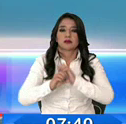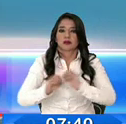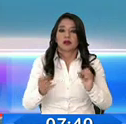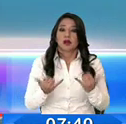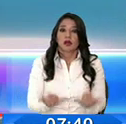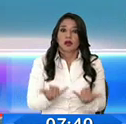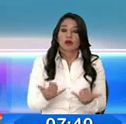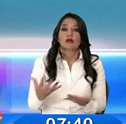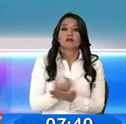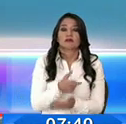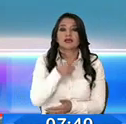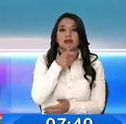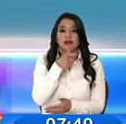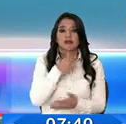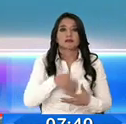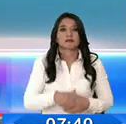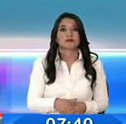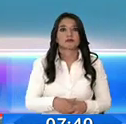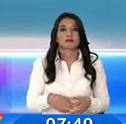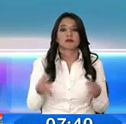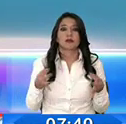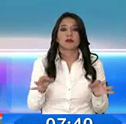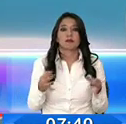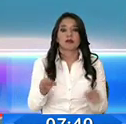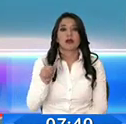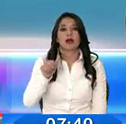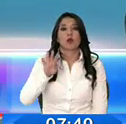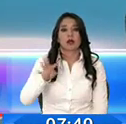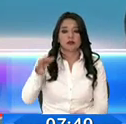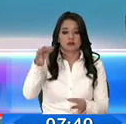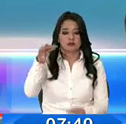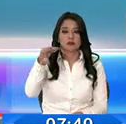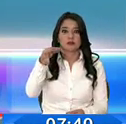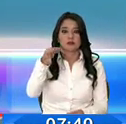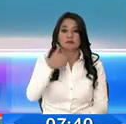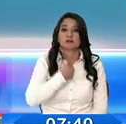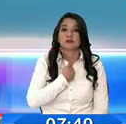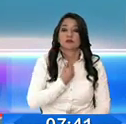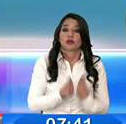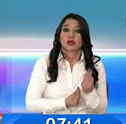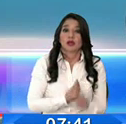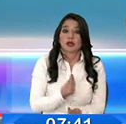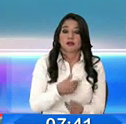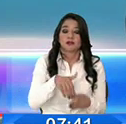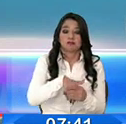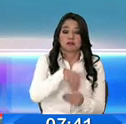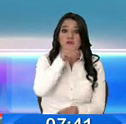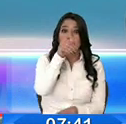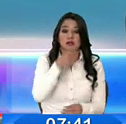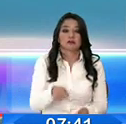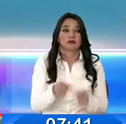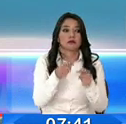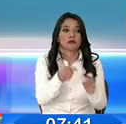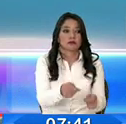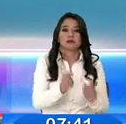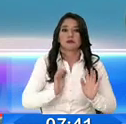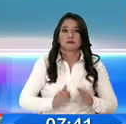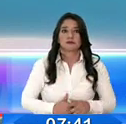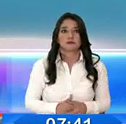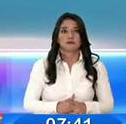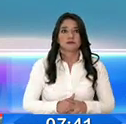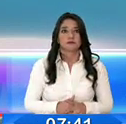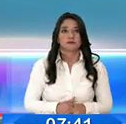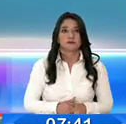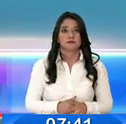los grandes ganadores son las importaciones del papel a4 que nos toca a nosotros imprimir y entregarlo a nuestros clientes entonces